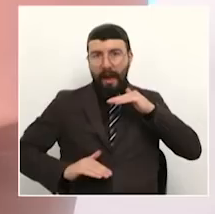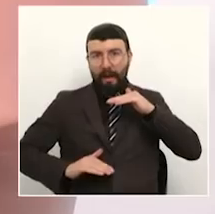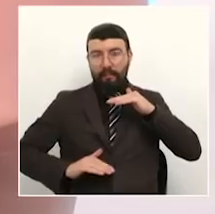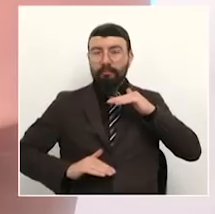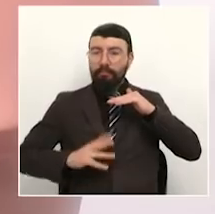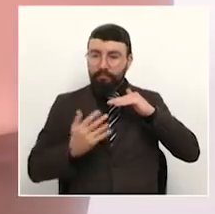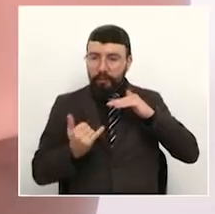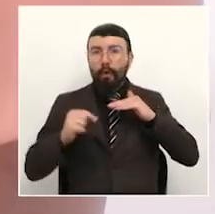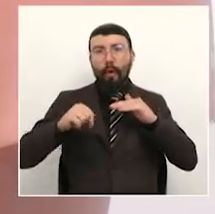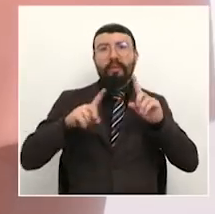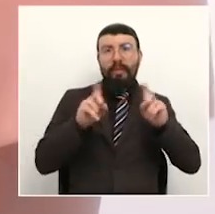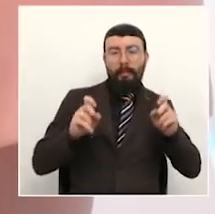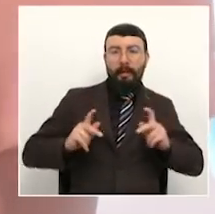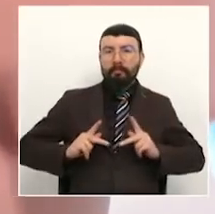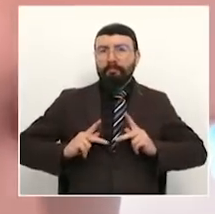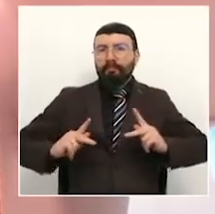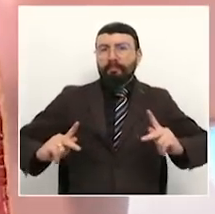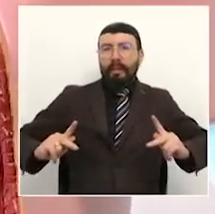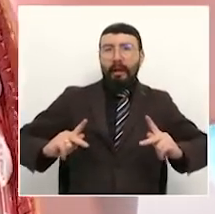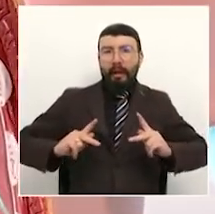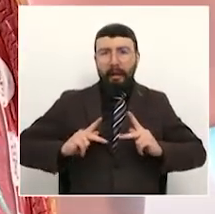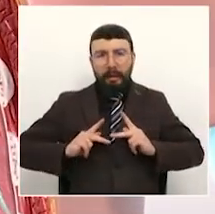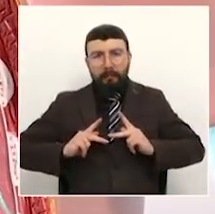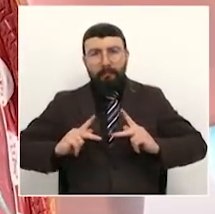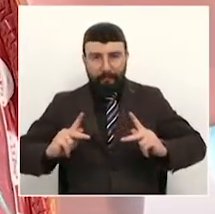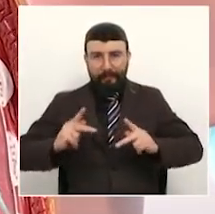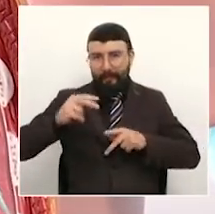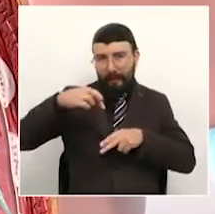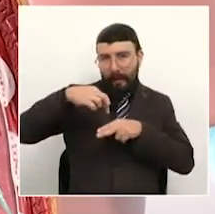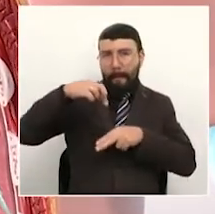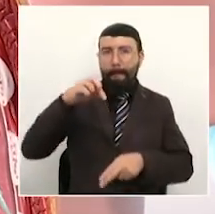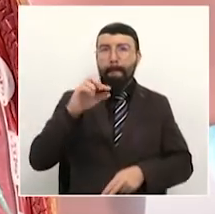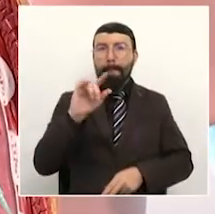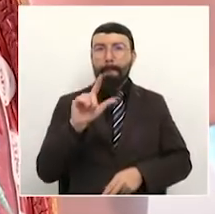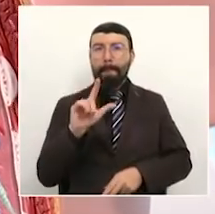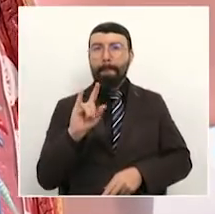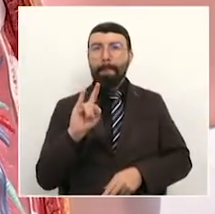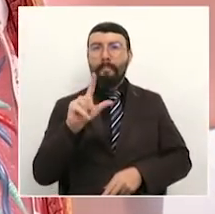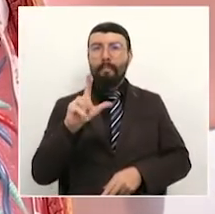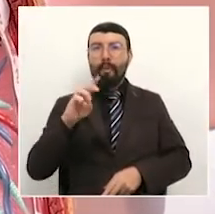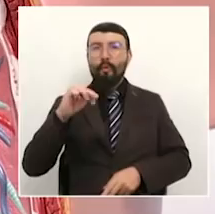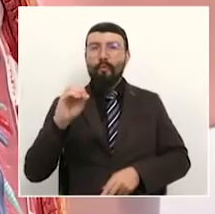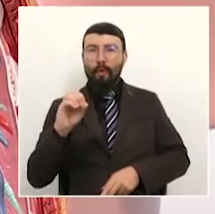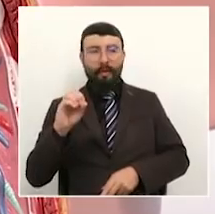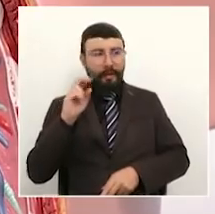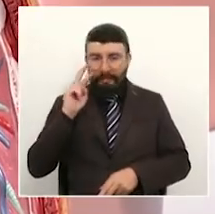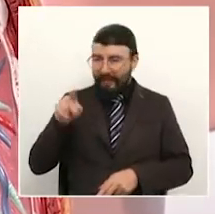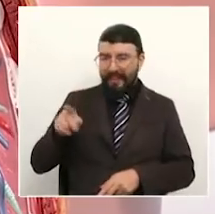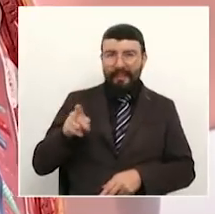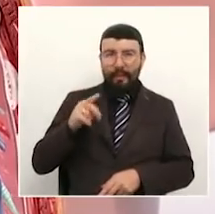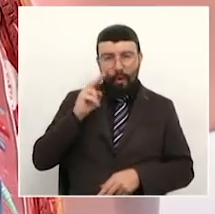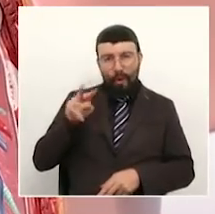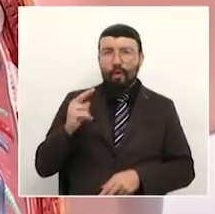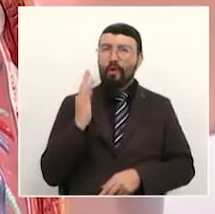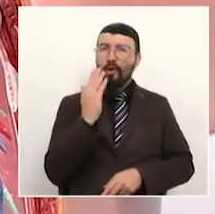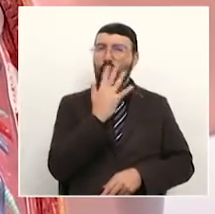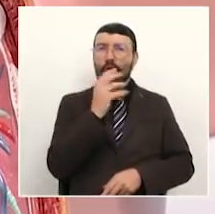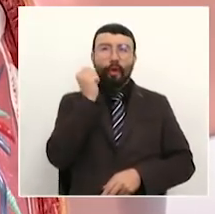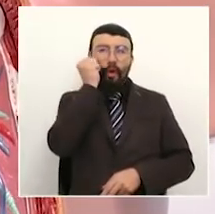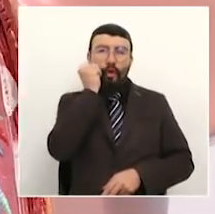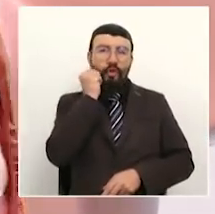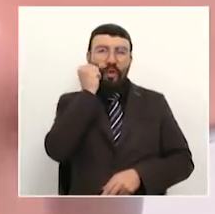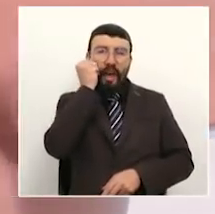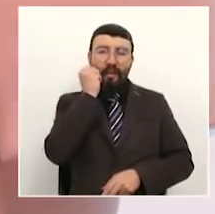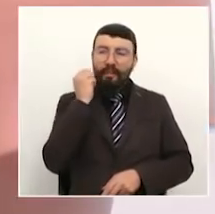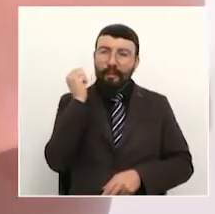de hoy entonces el pulmón digamos que es estas porción citas rosadas que vemos acá que en este caso pues está este lado está recuerdo por las